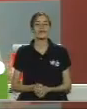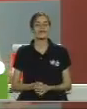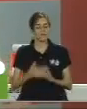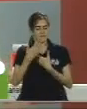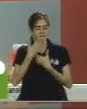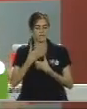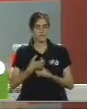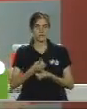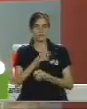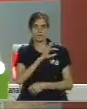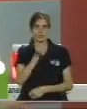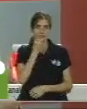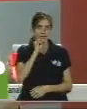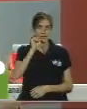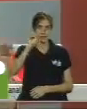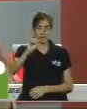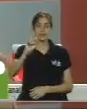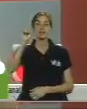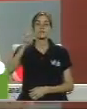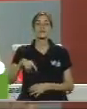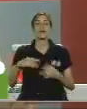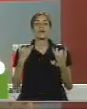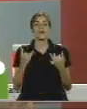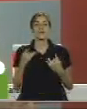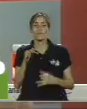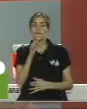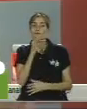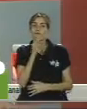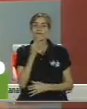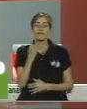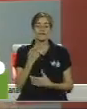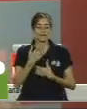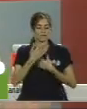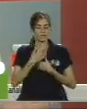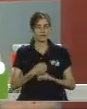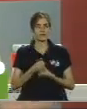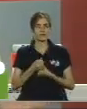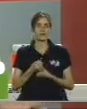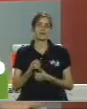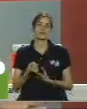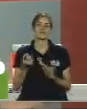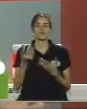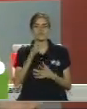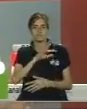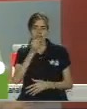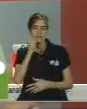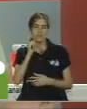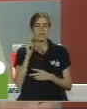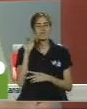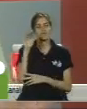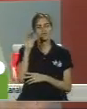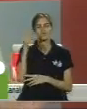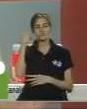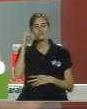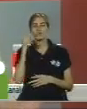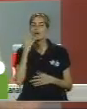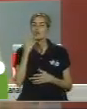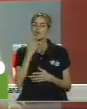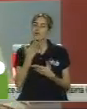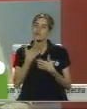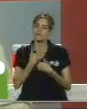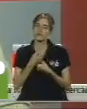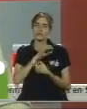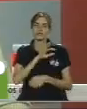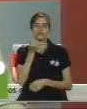en el socialismo y aquellas que aún no creen en el socialismo, pero que en algún momento se van a convencer, porque esa es la única salida,